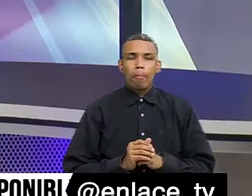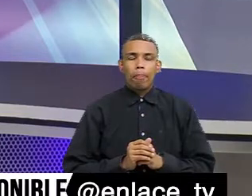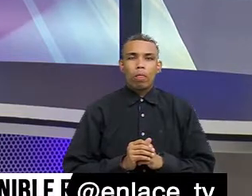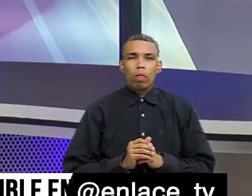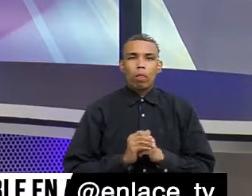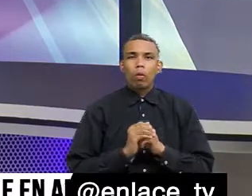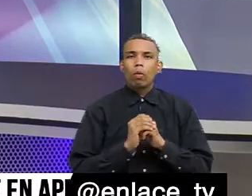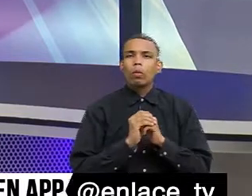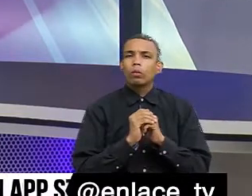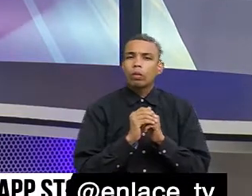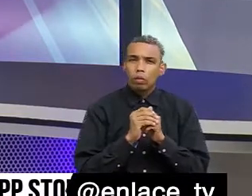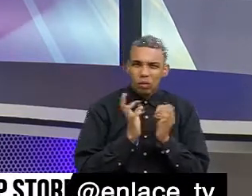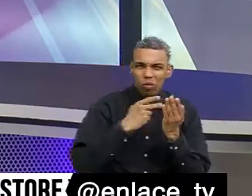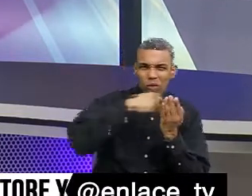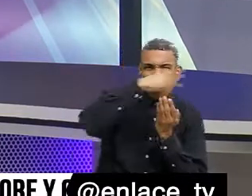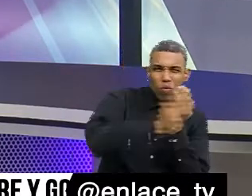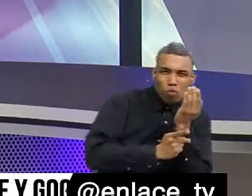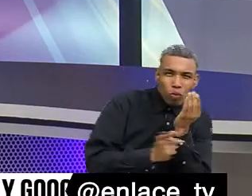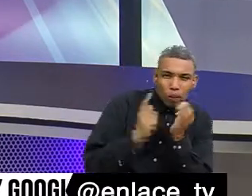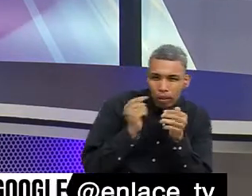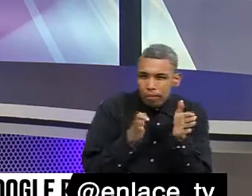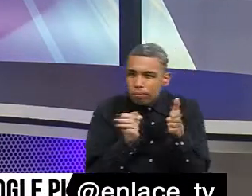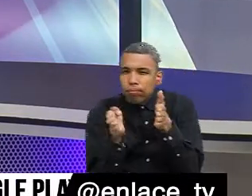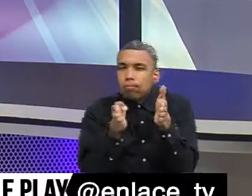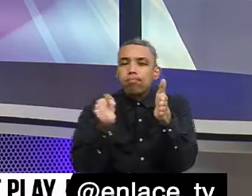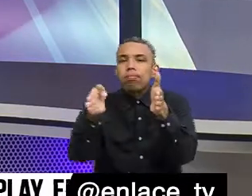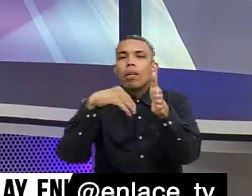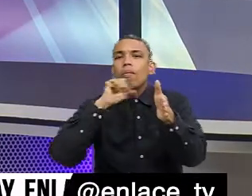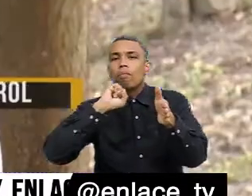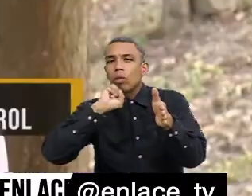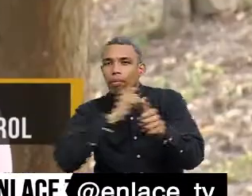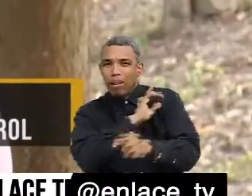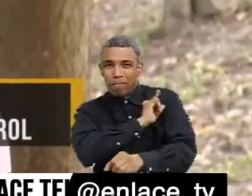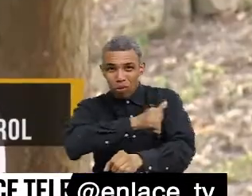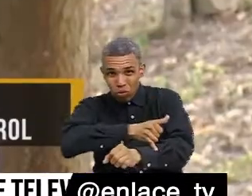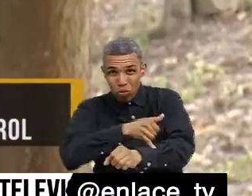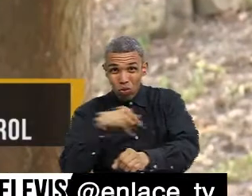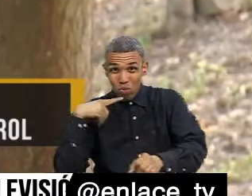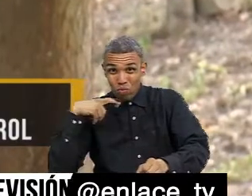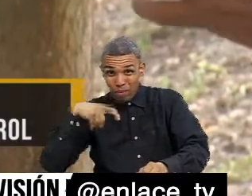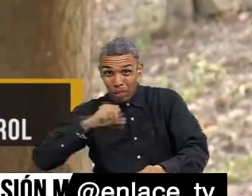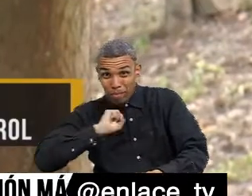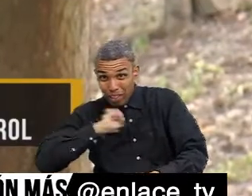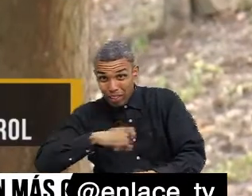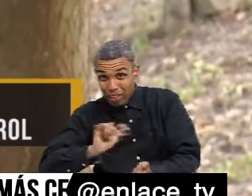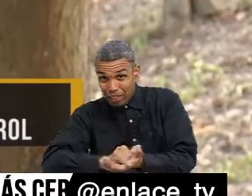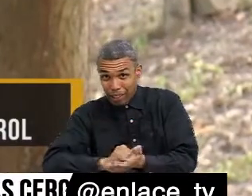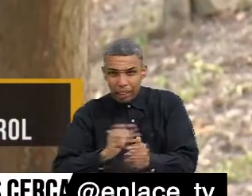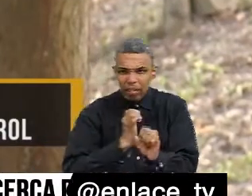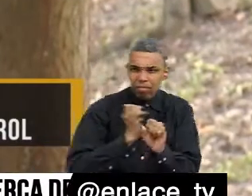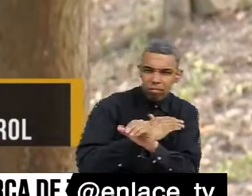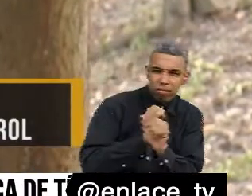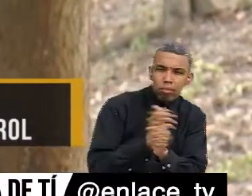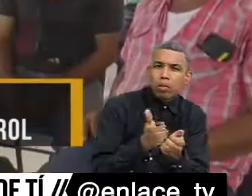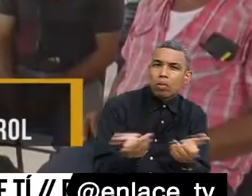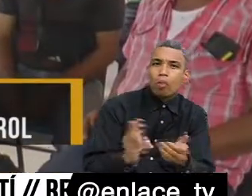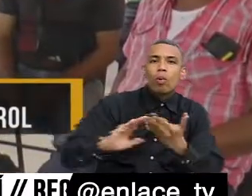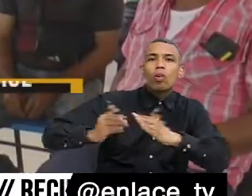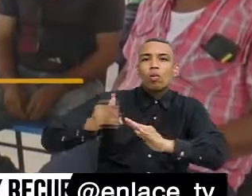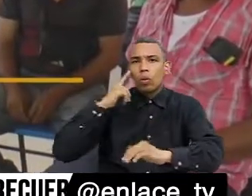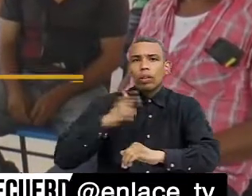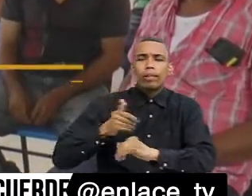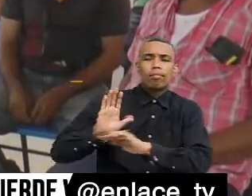hecho en dos ruta del cacao en el sector de patio bonito aún así fuentes de consultoría colombiana entregó los detalles de la socialización